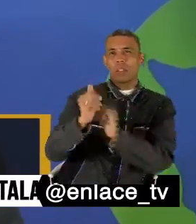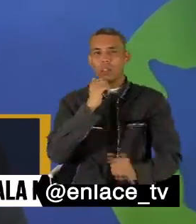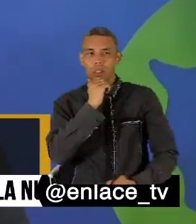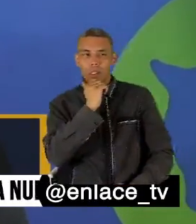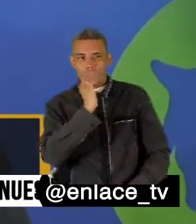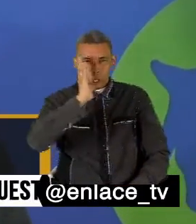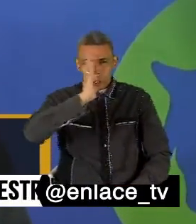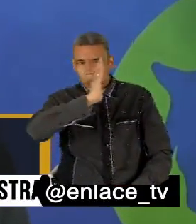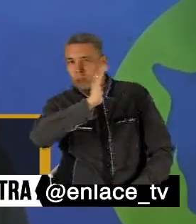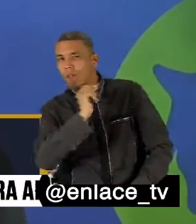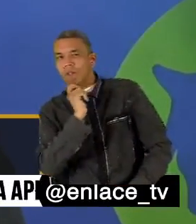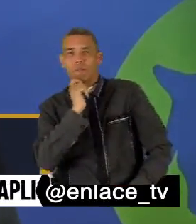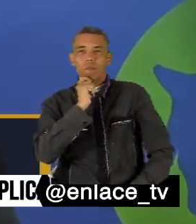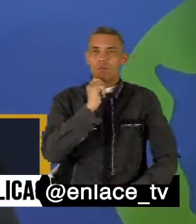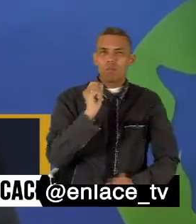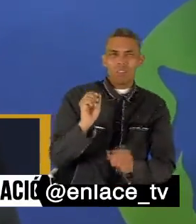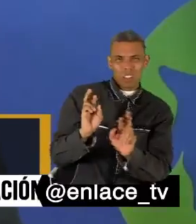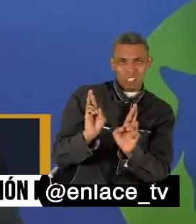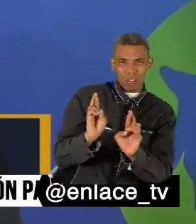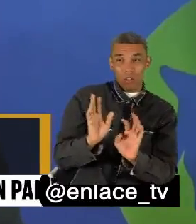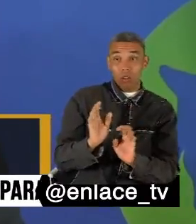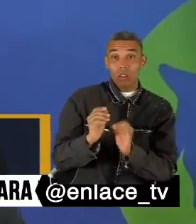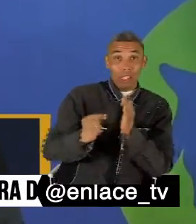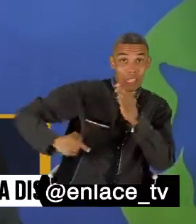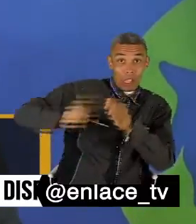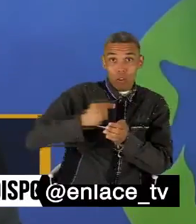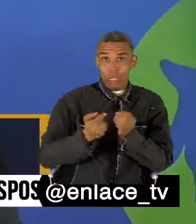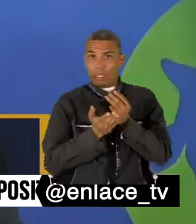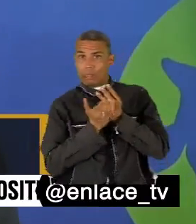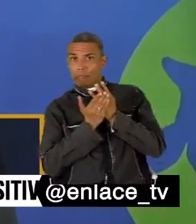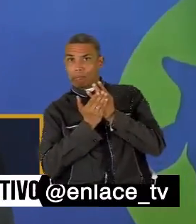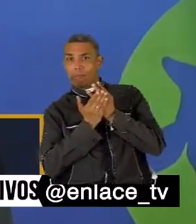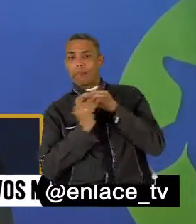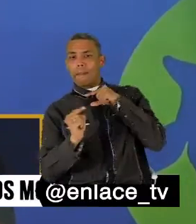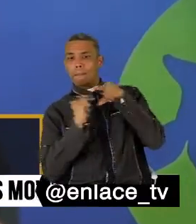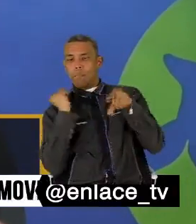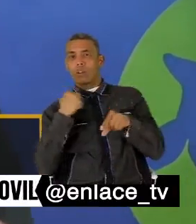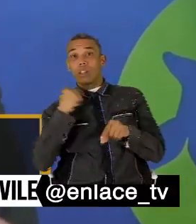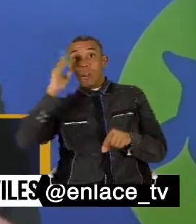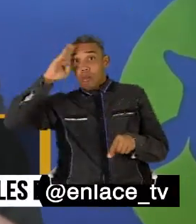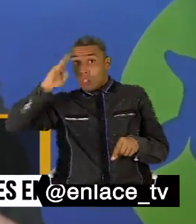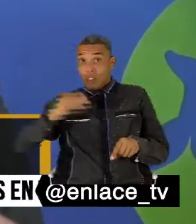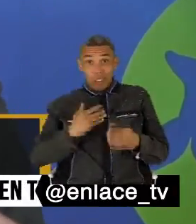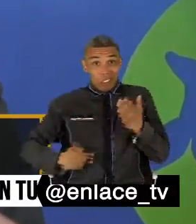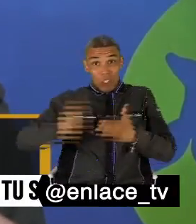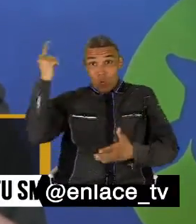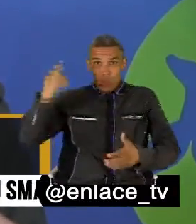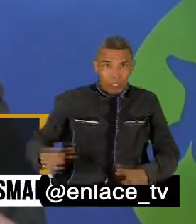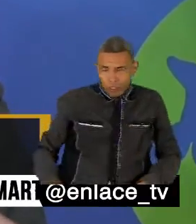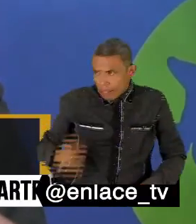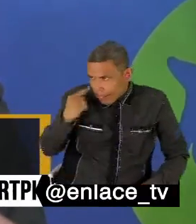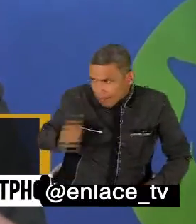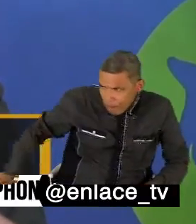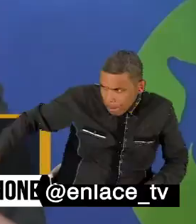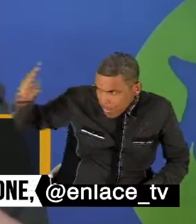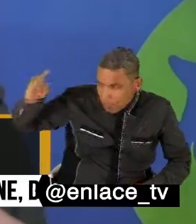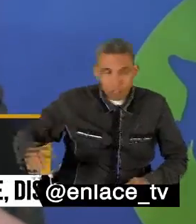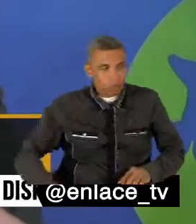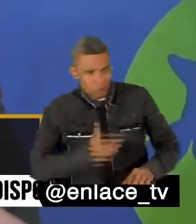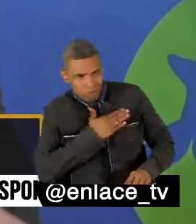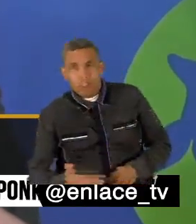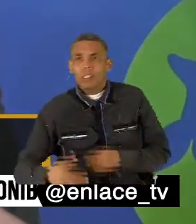a diseminar la información y esta información va a llegar inmediatamente a la central de radio de la policía. La policía va